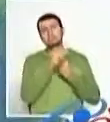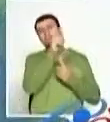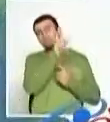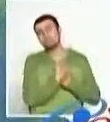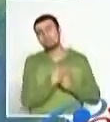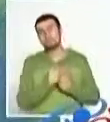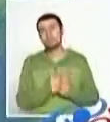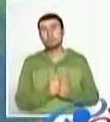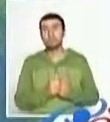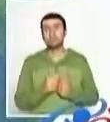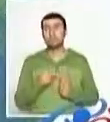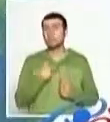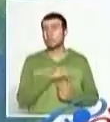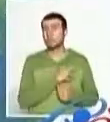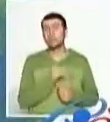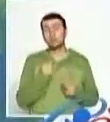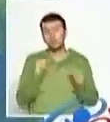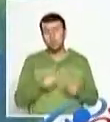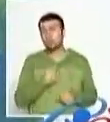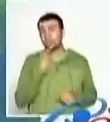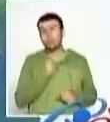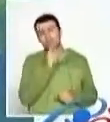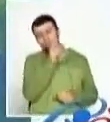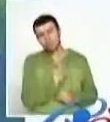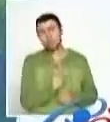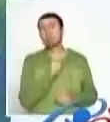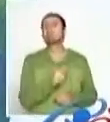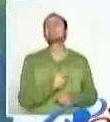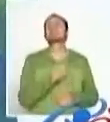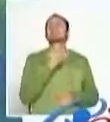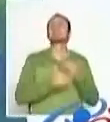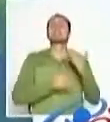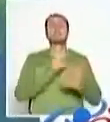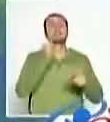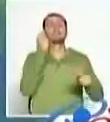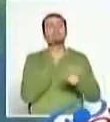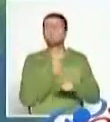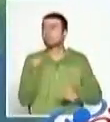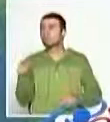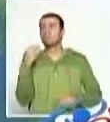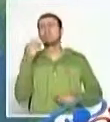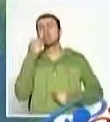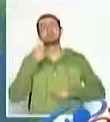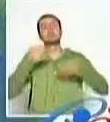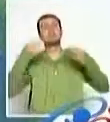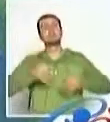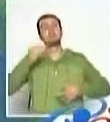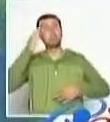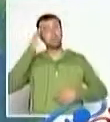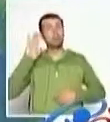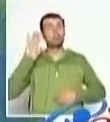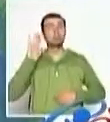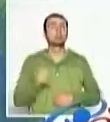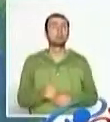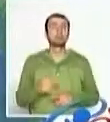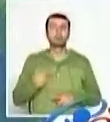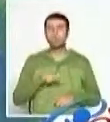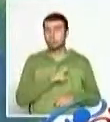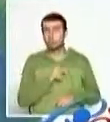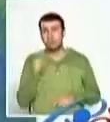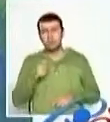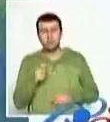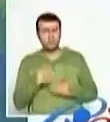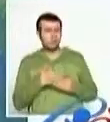Nosotros podemos decir, esta persona va a desarrollar tal enfermedad. Y es así como nosotros debemos medir el riesgo